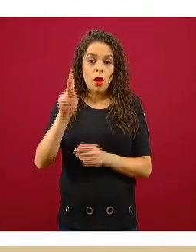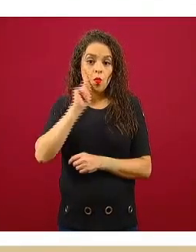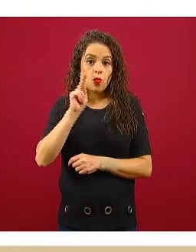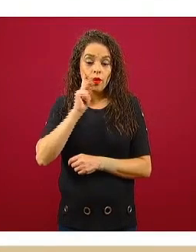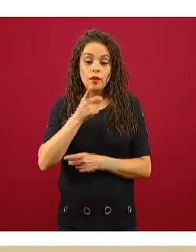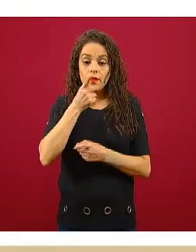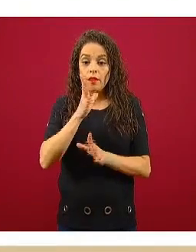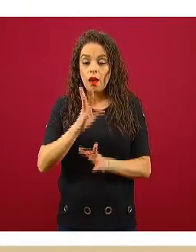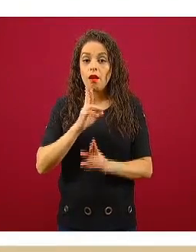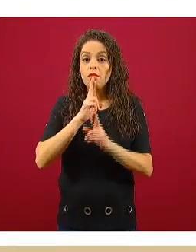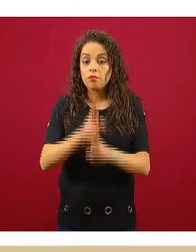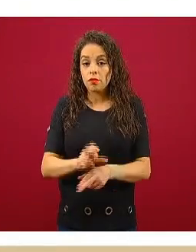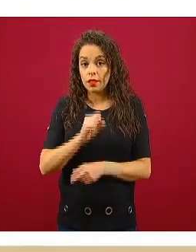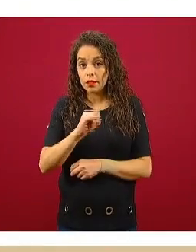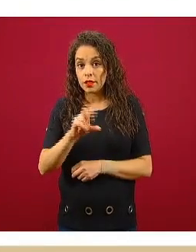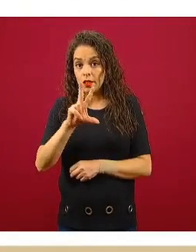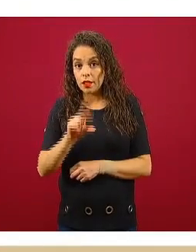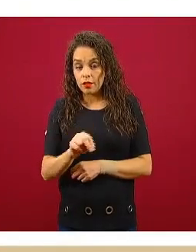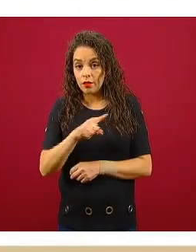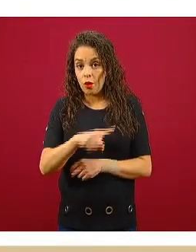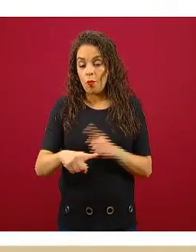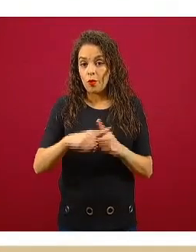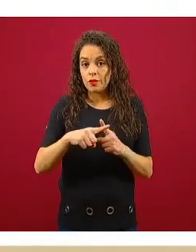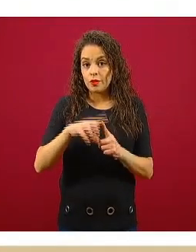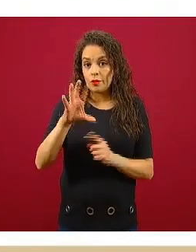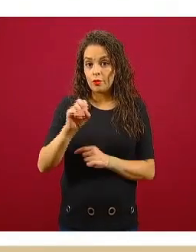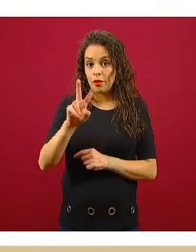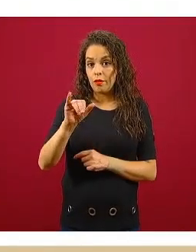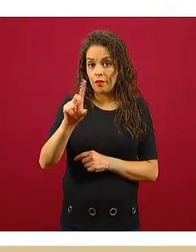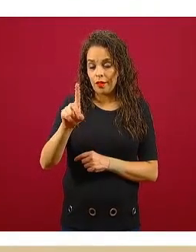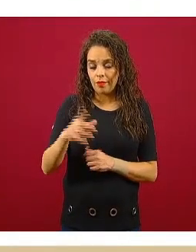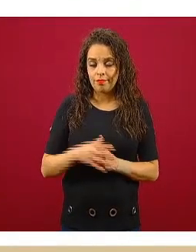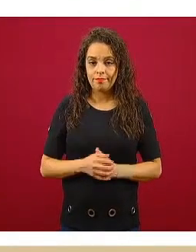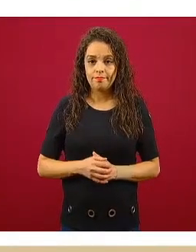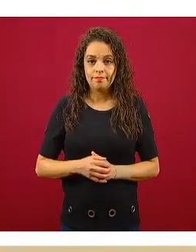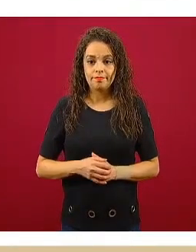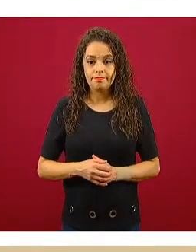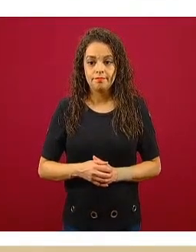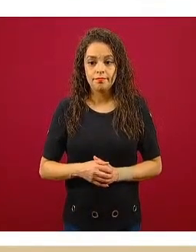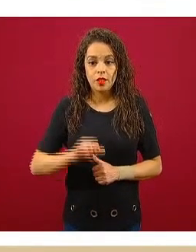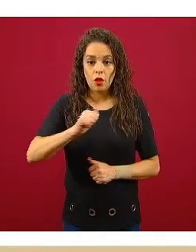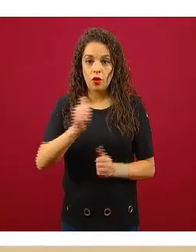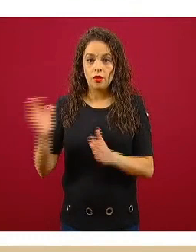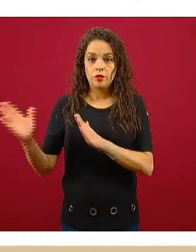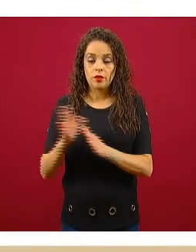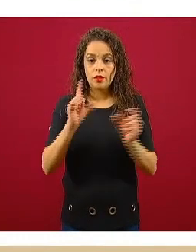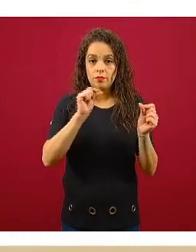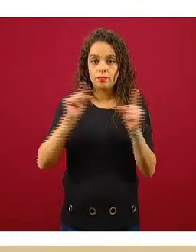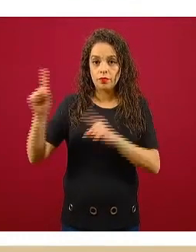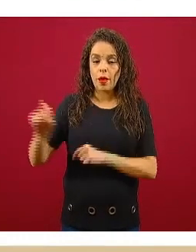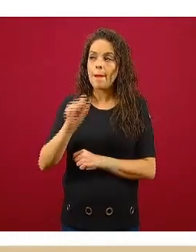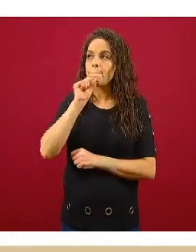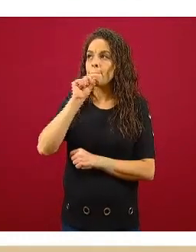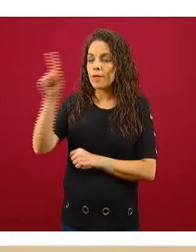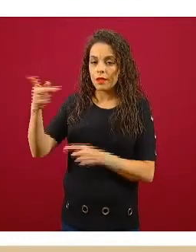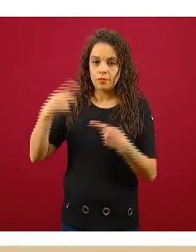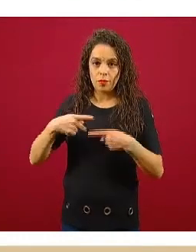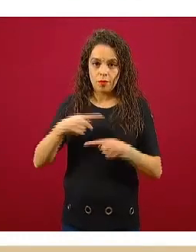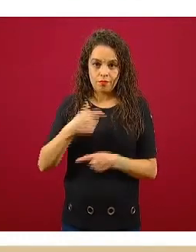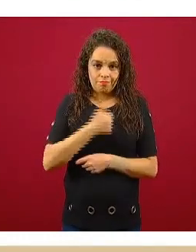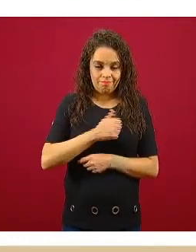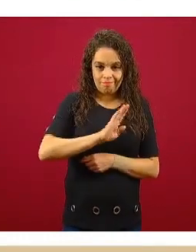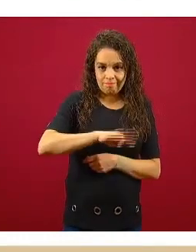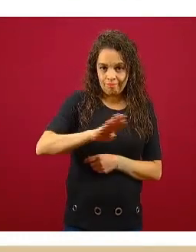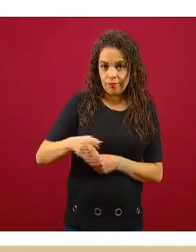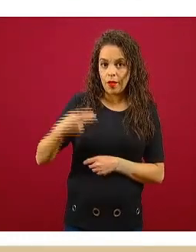se distribuyen de esta manera. En la siguiente diapositiva veremos esta misma carga de funciones, pero ahora distribuida